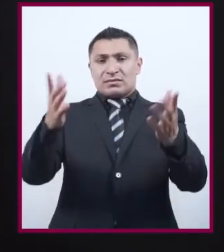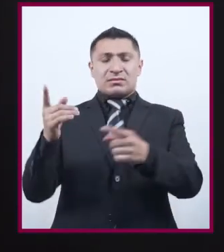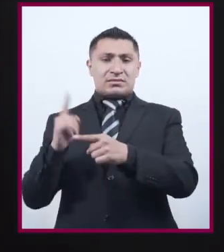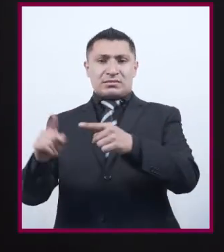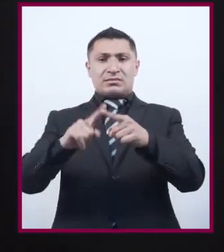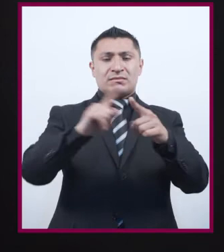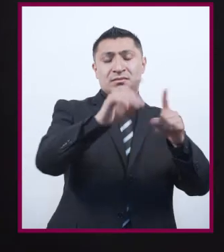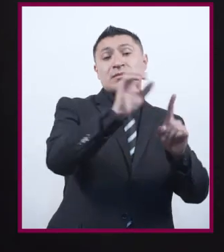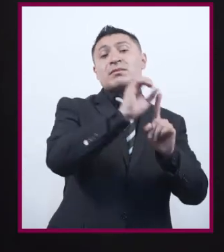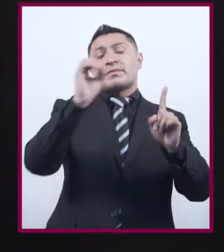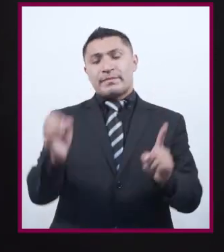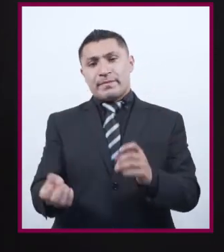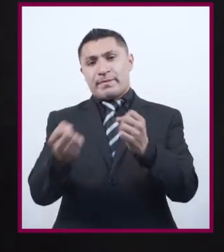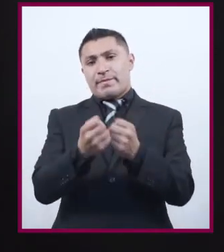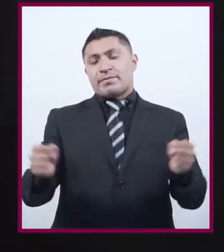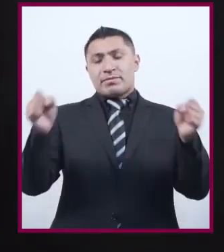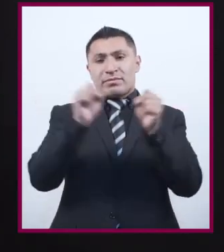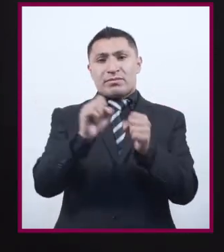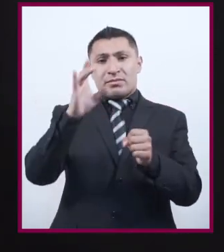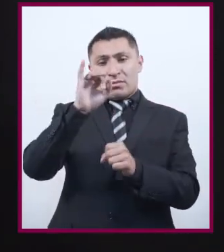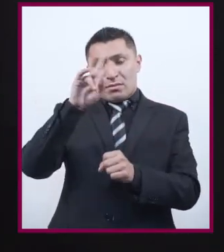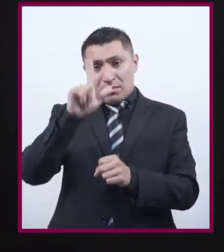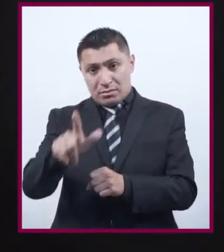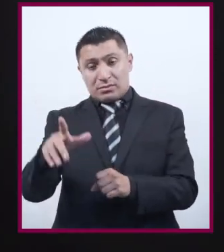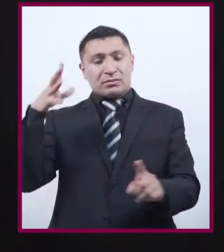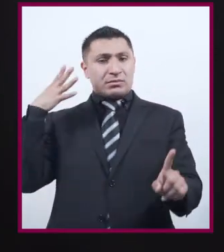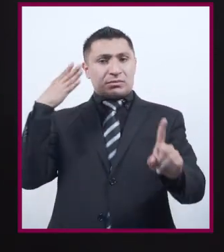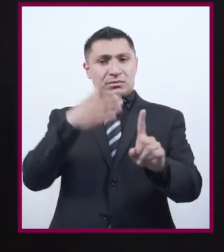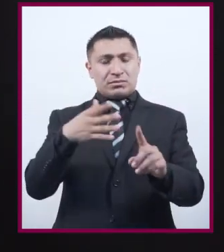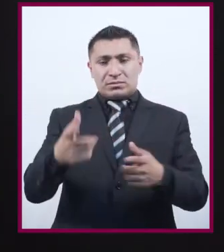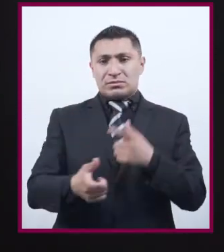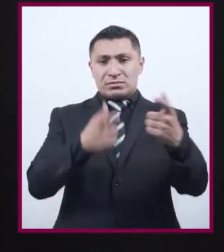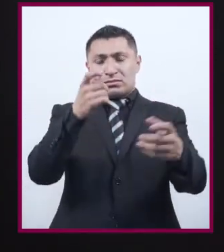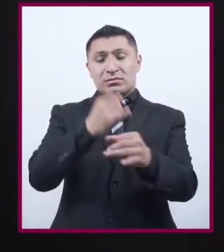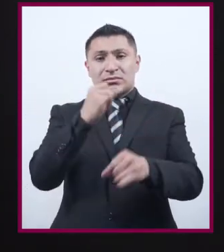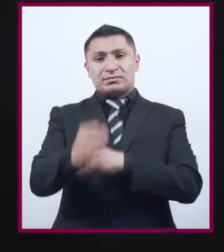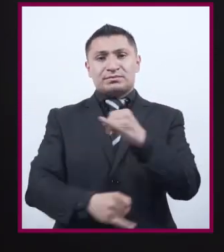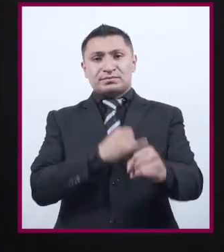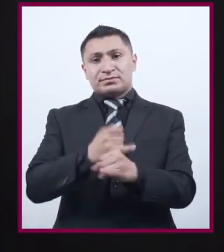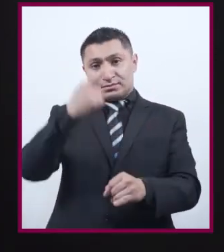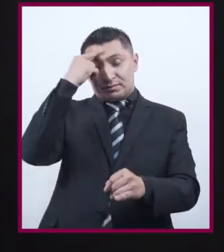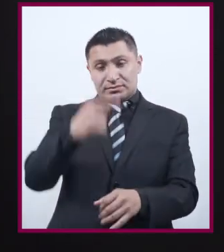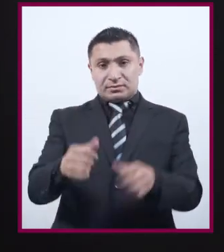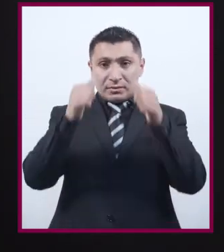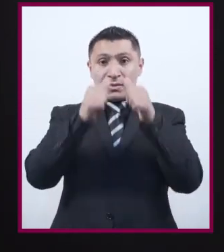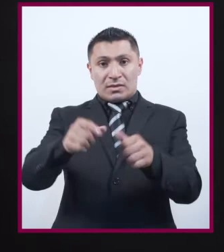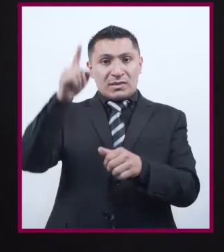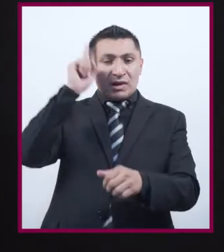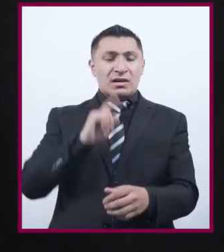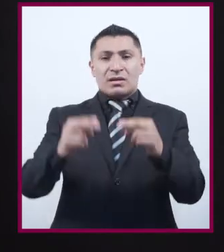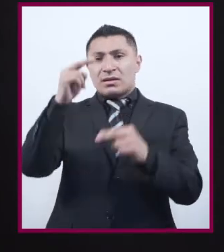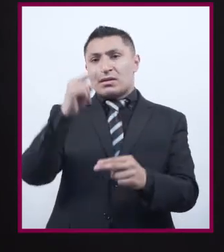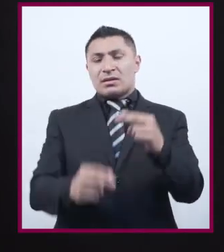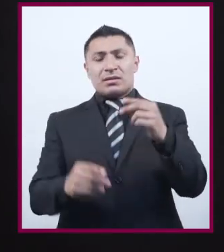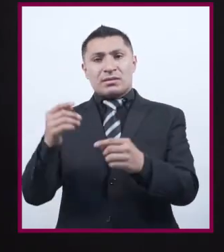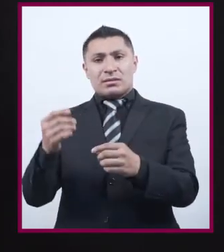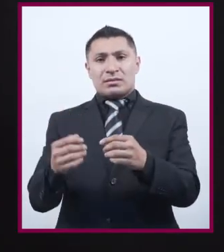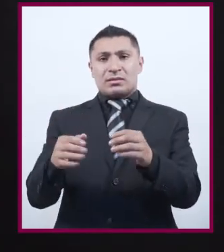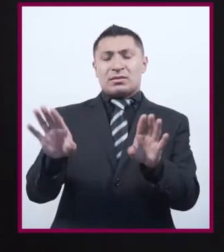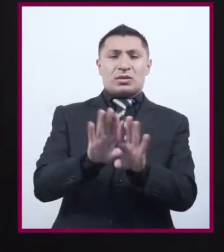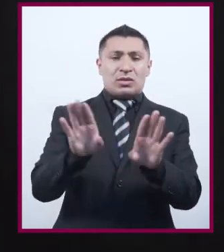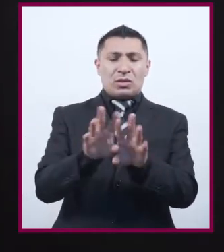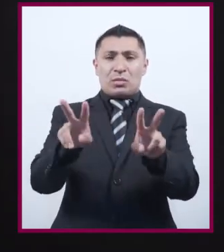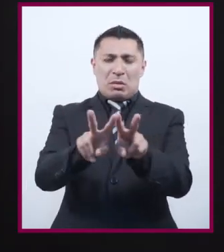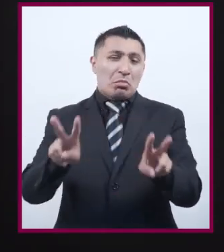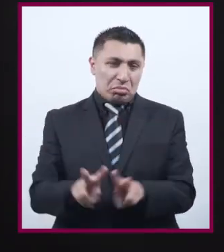organizaciones de la sociedad civil que lograron financiamientos internacionales para la atención de mujeres de estratos sociales menos favorecidos.